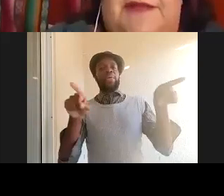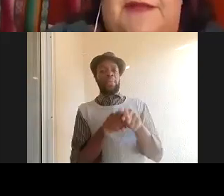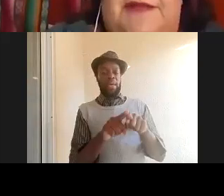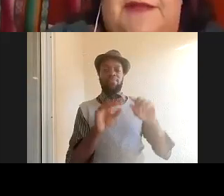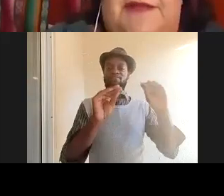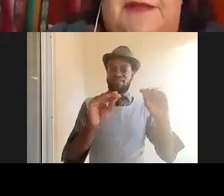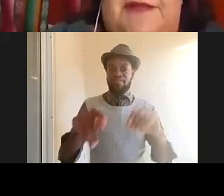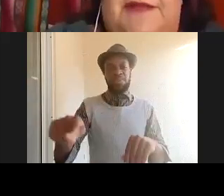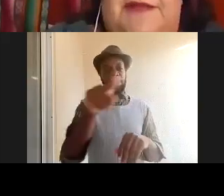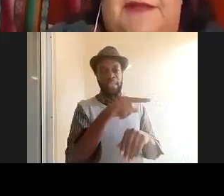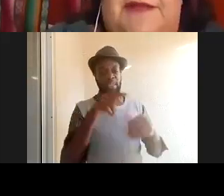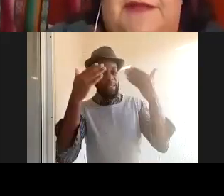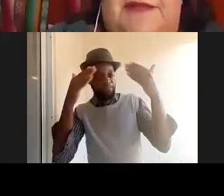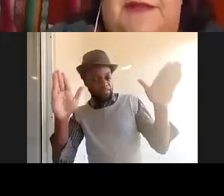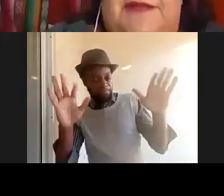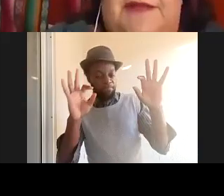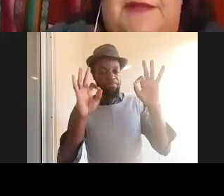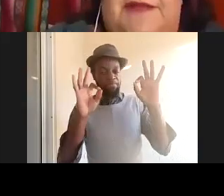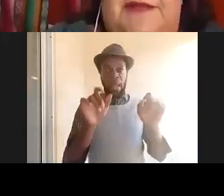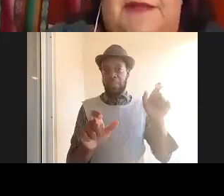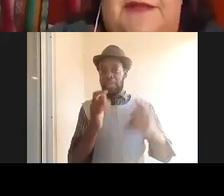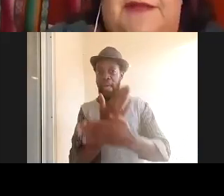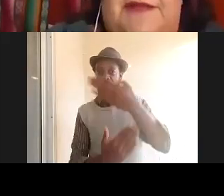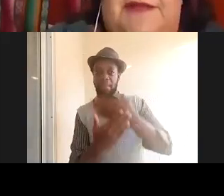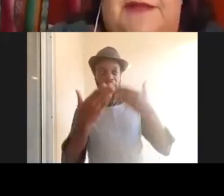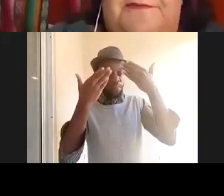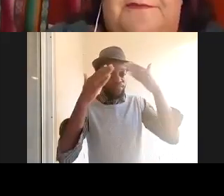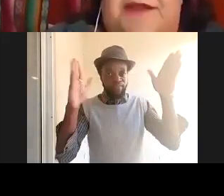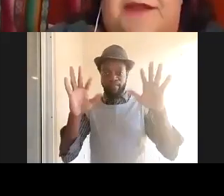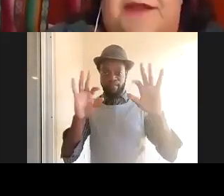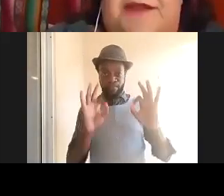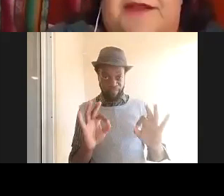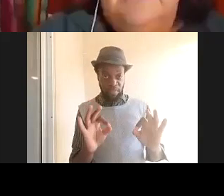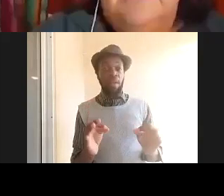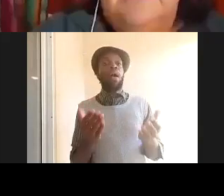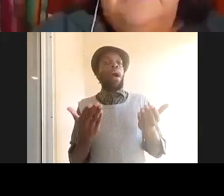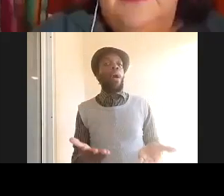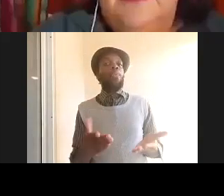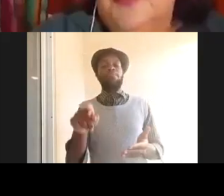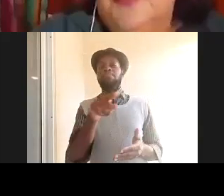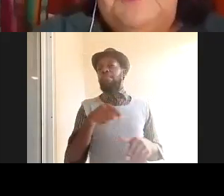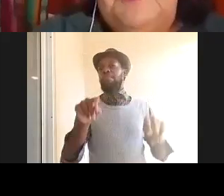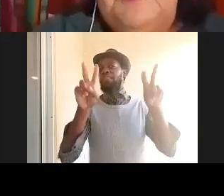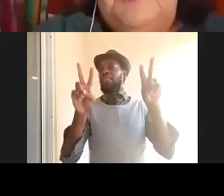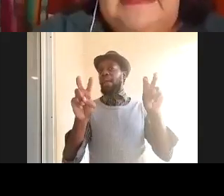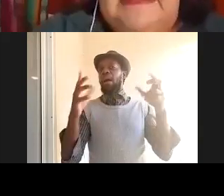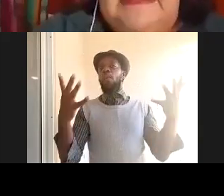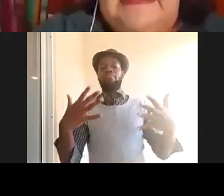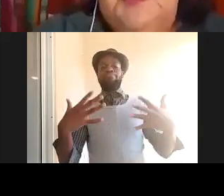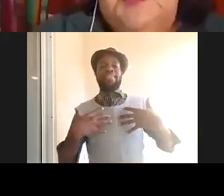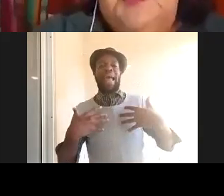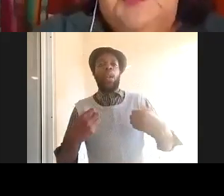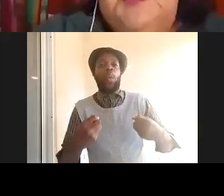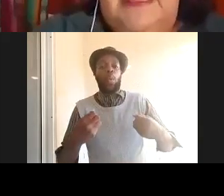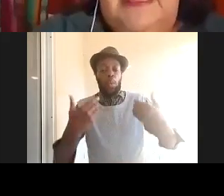de las personas con discapacidad, en este caso enfocado al área de los jóvenes. Recordamos a